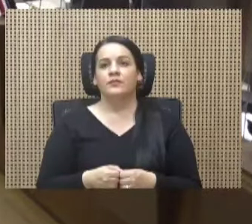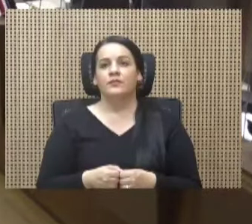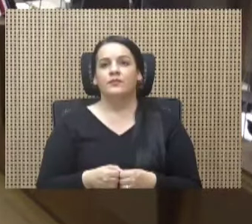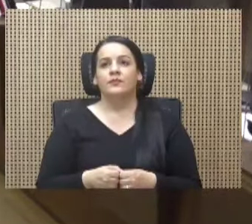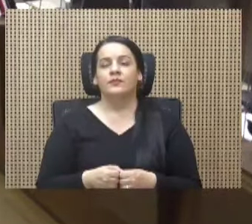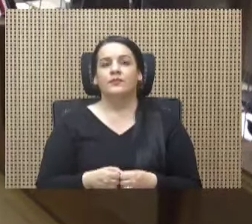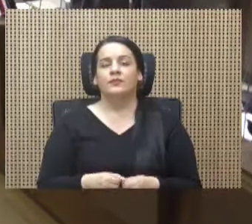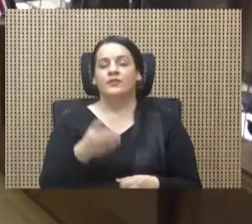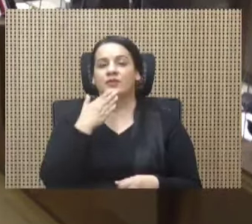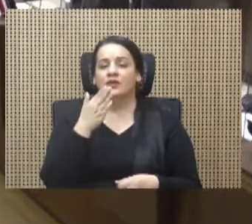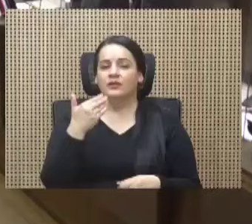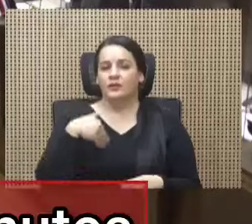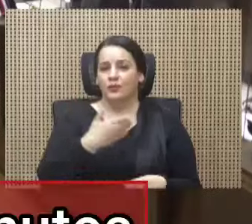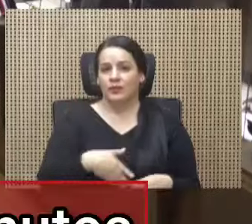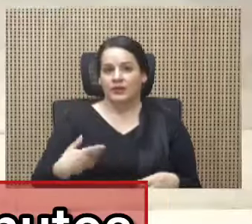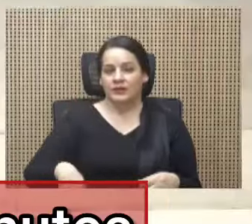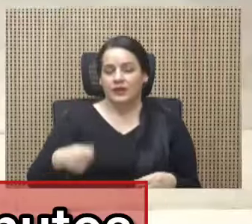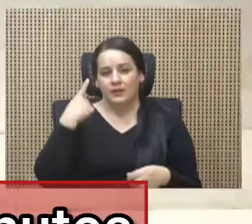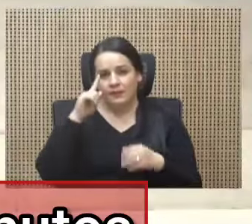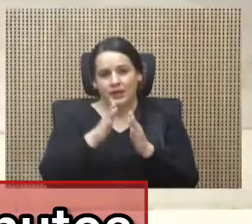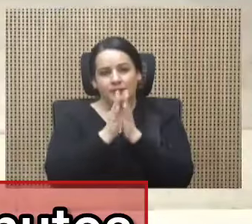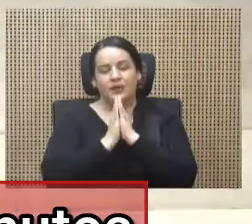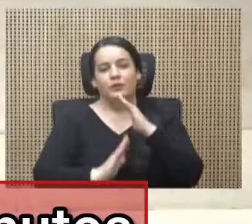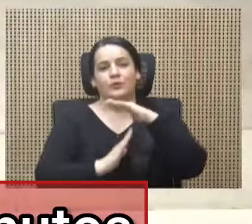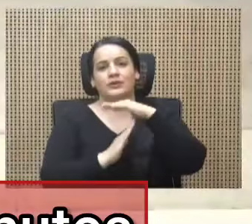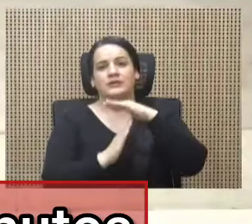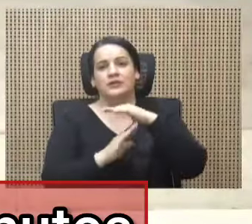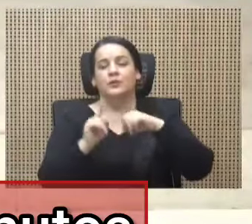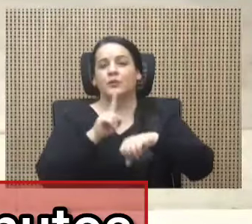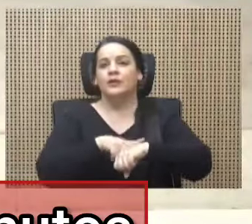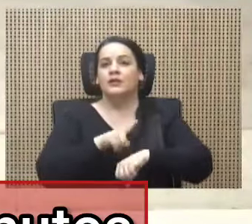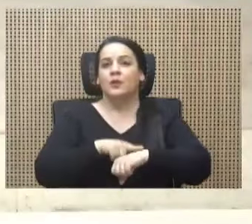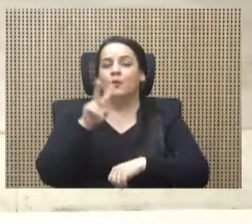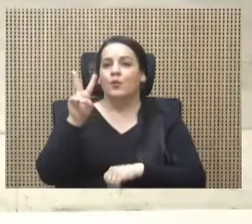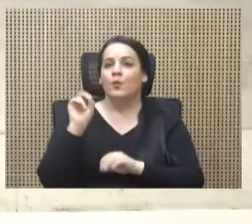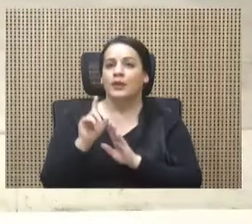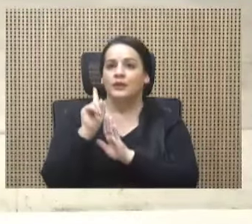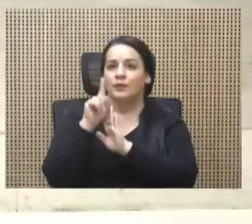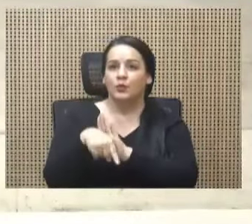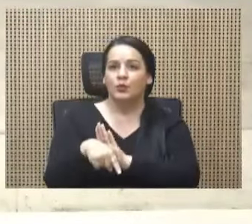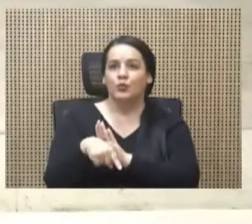Gracias, señor presidente, para solicitarle un receso de hasta veinte minutos.